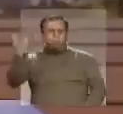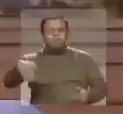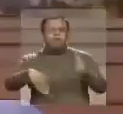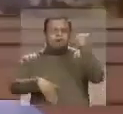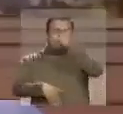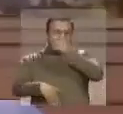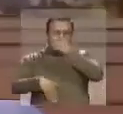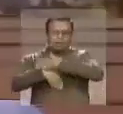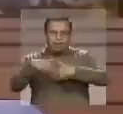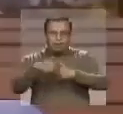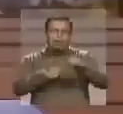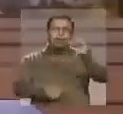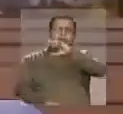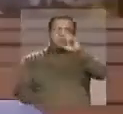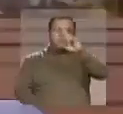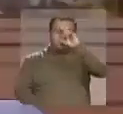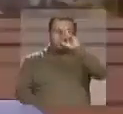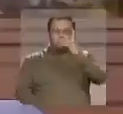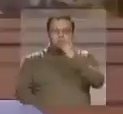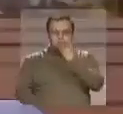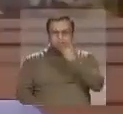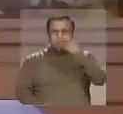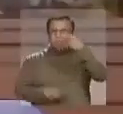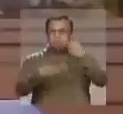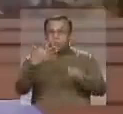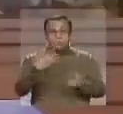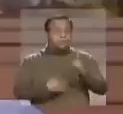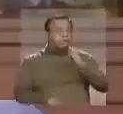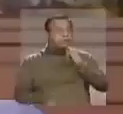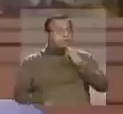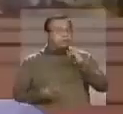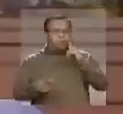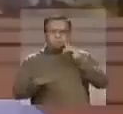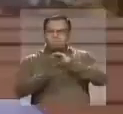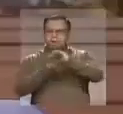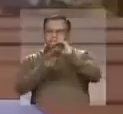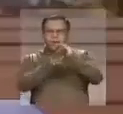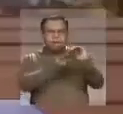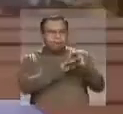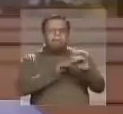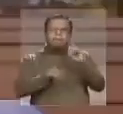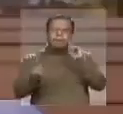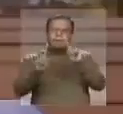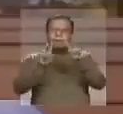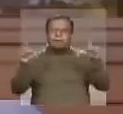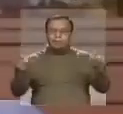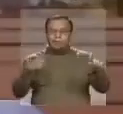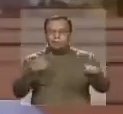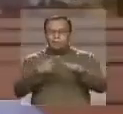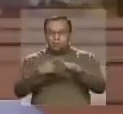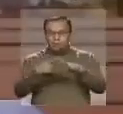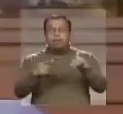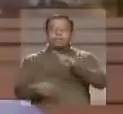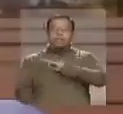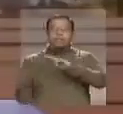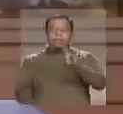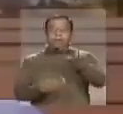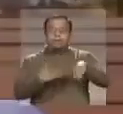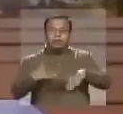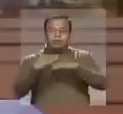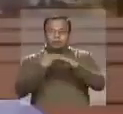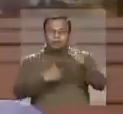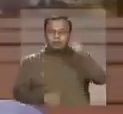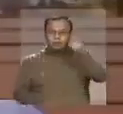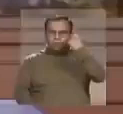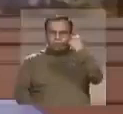Zimbabue, de República Dominicana, de Estados Unidos, convocadas todas esas mujeres afro por la vicepresidente de la República, la ministra de la Igualdad,